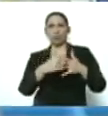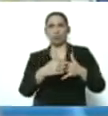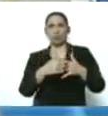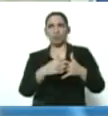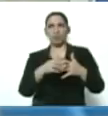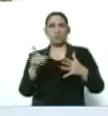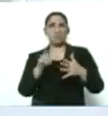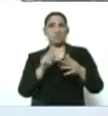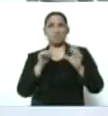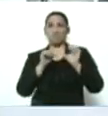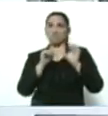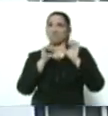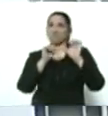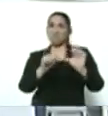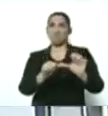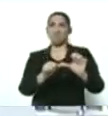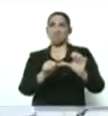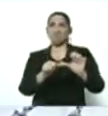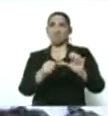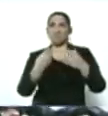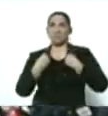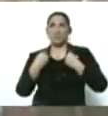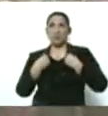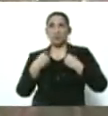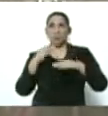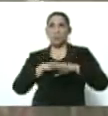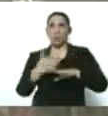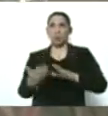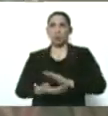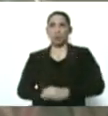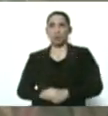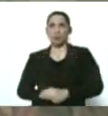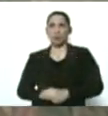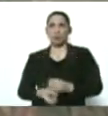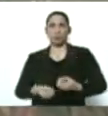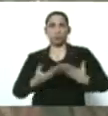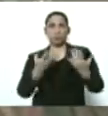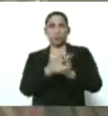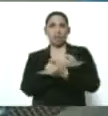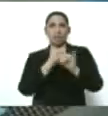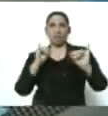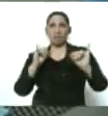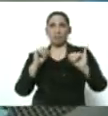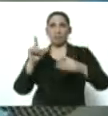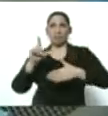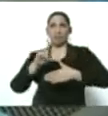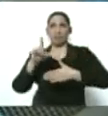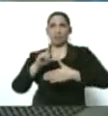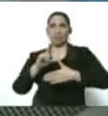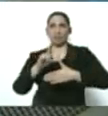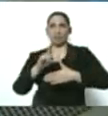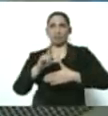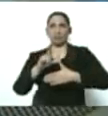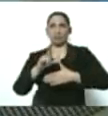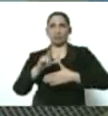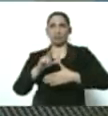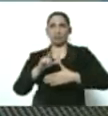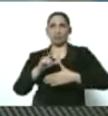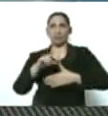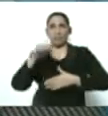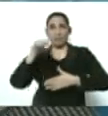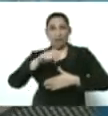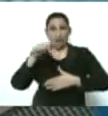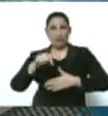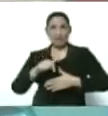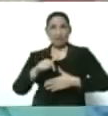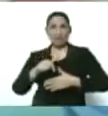no siga coexistiendo, porque le dio lugar a la independencia de América Latina, por supuesto. De aquí crece el germen